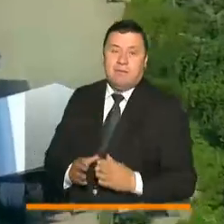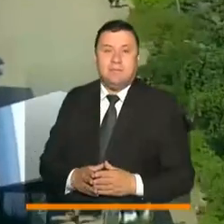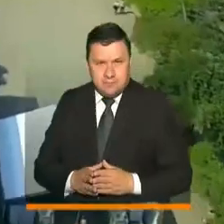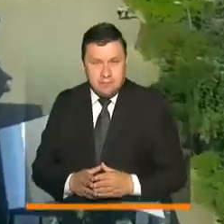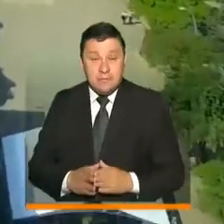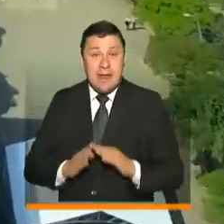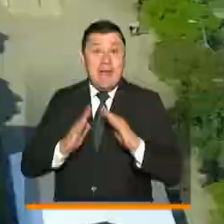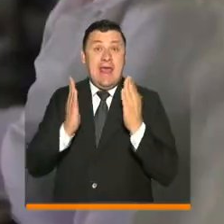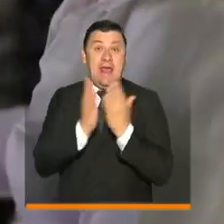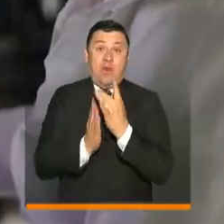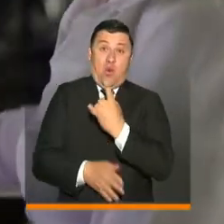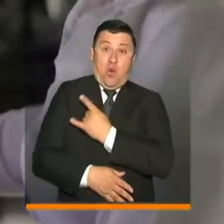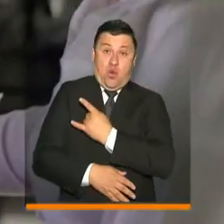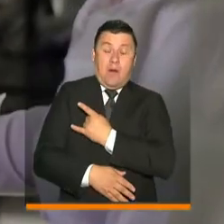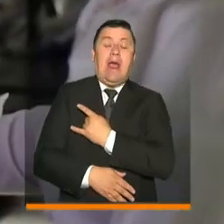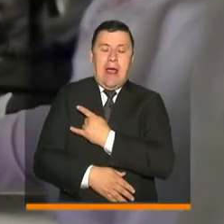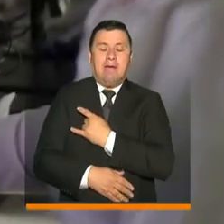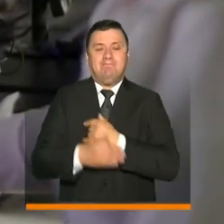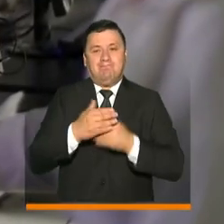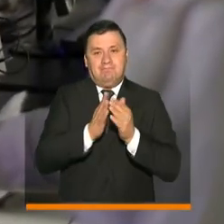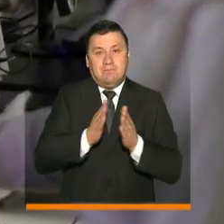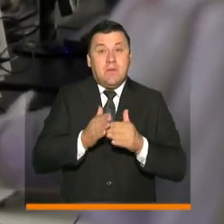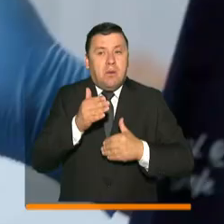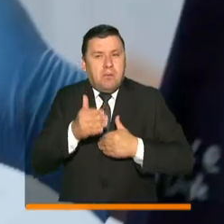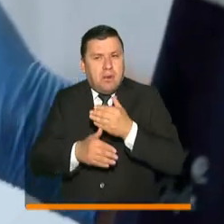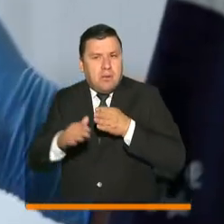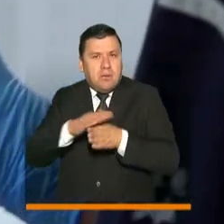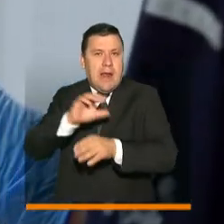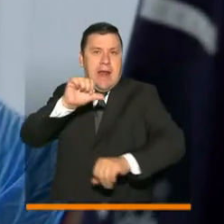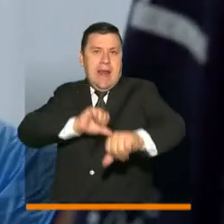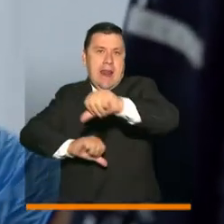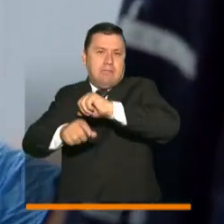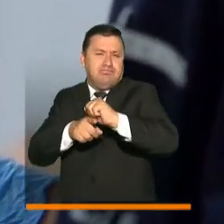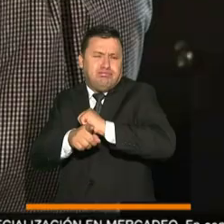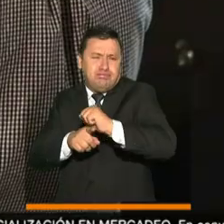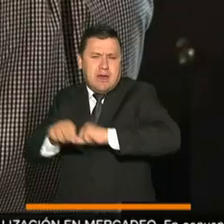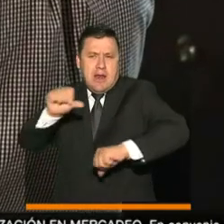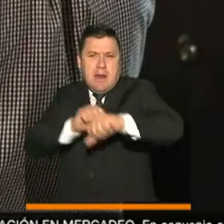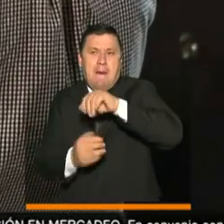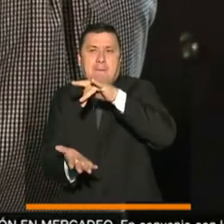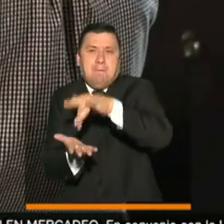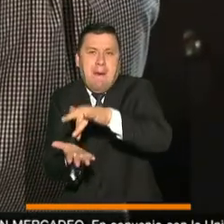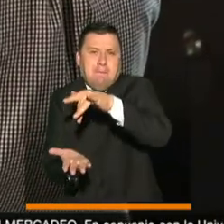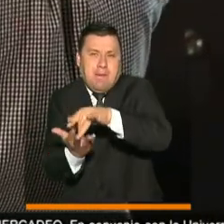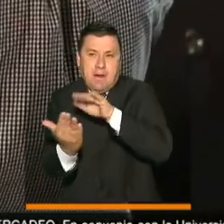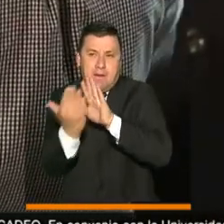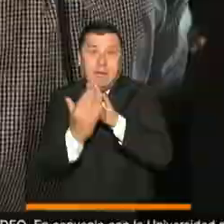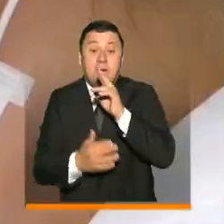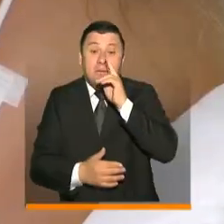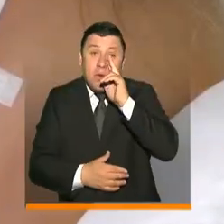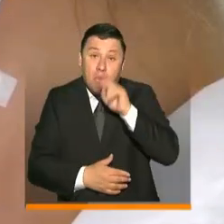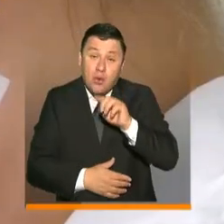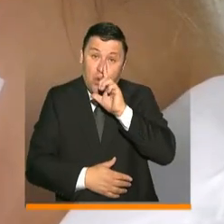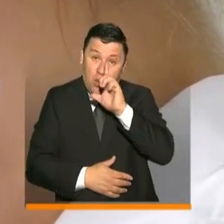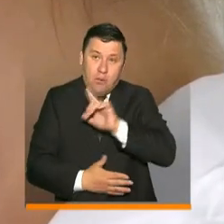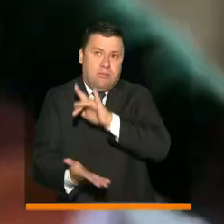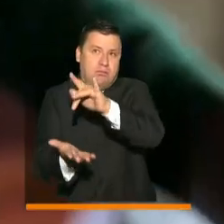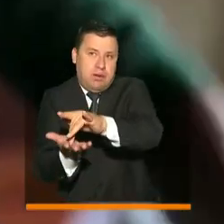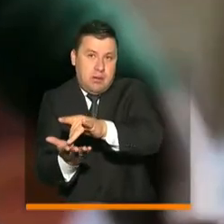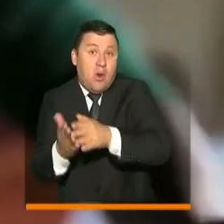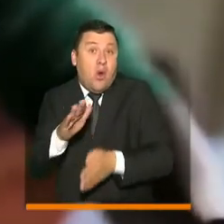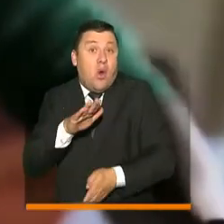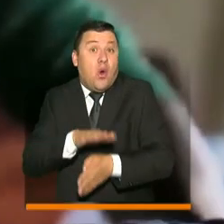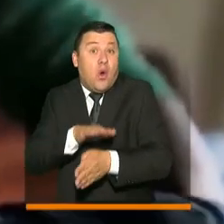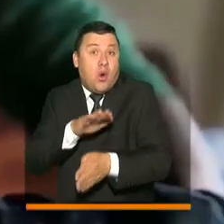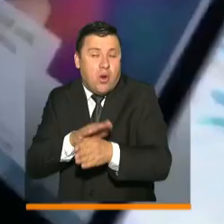Para la educación superior, comienza el retorno progresivo de laboratorios prácticos presenciales durante los meses de junio y julio, y también continúa